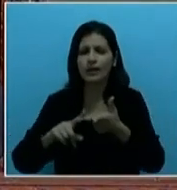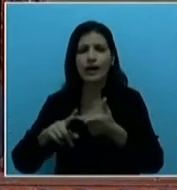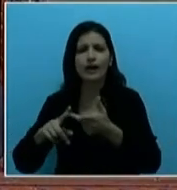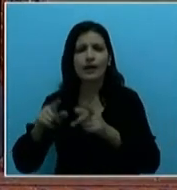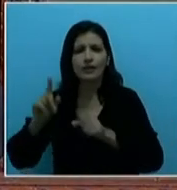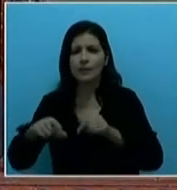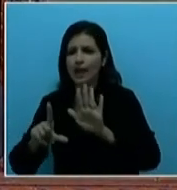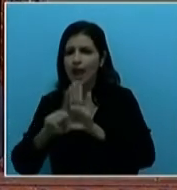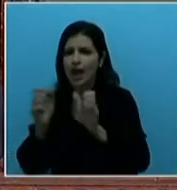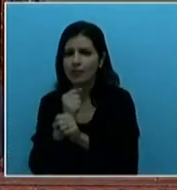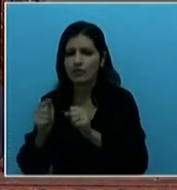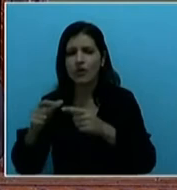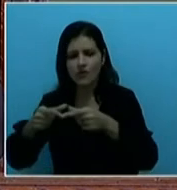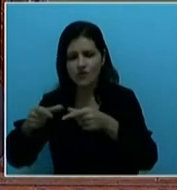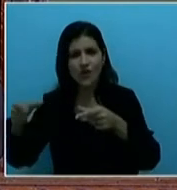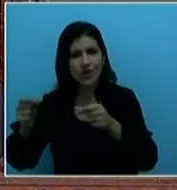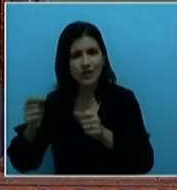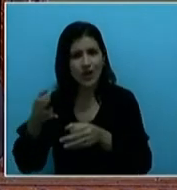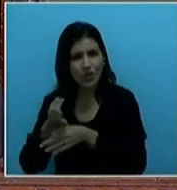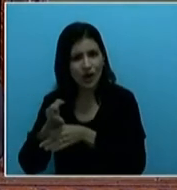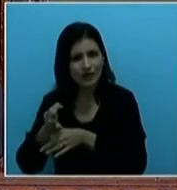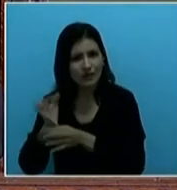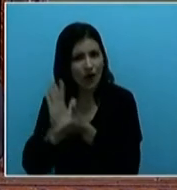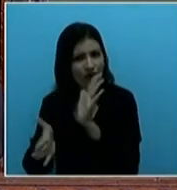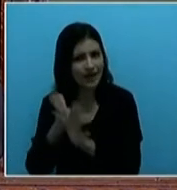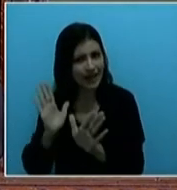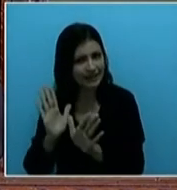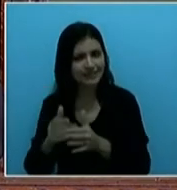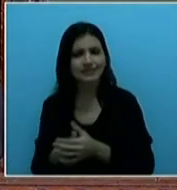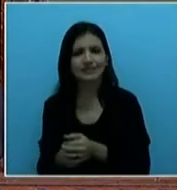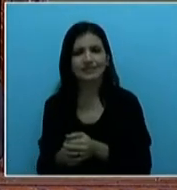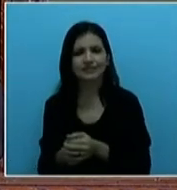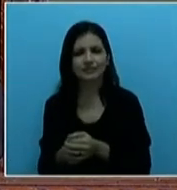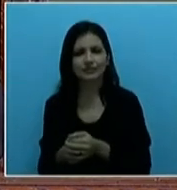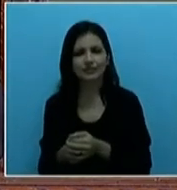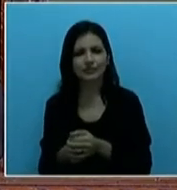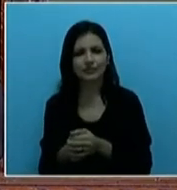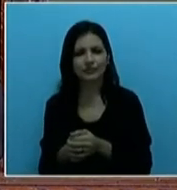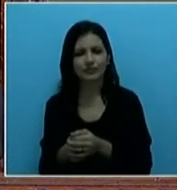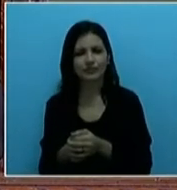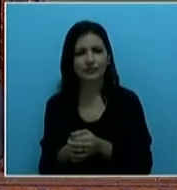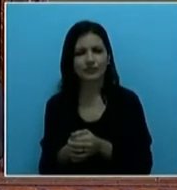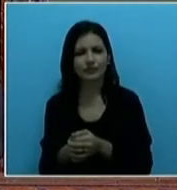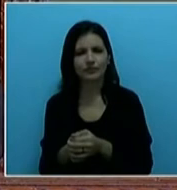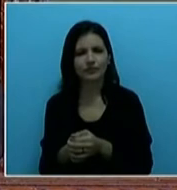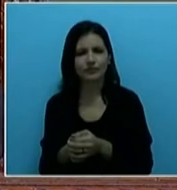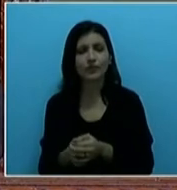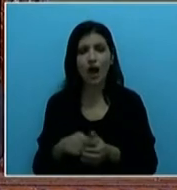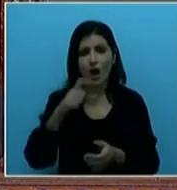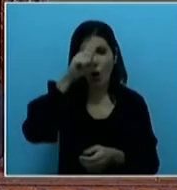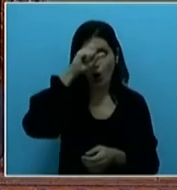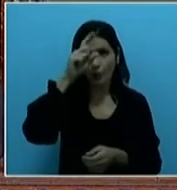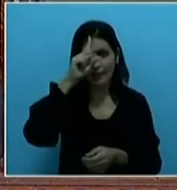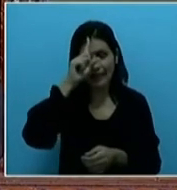si no se invierte en el presente en los jóvenes dimos un gran salto de equipamiento tecnológico en nuestros hospitales y